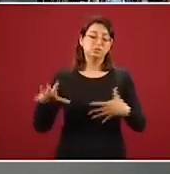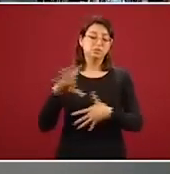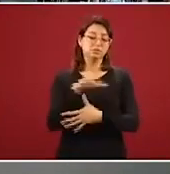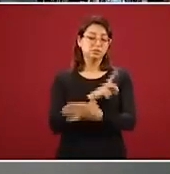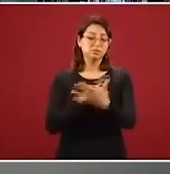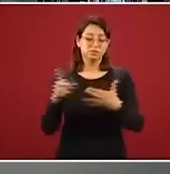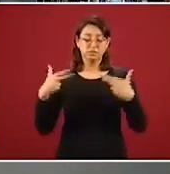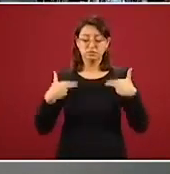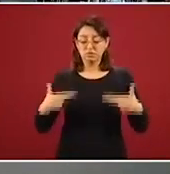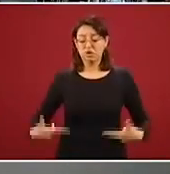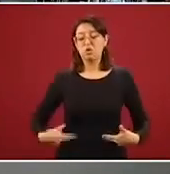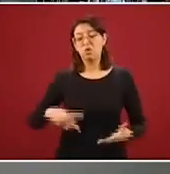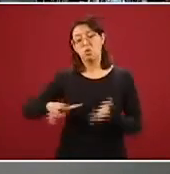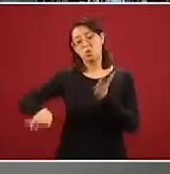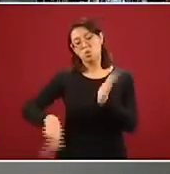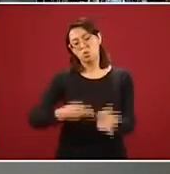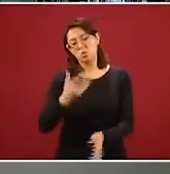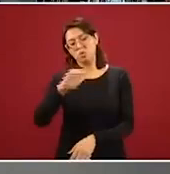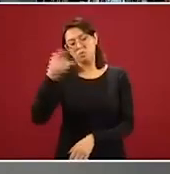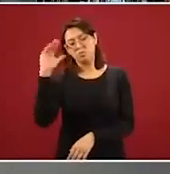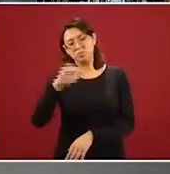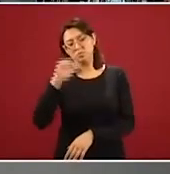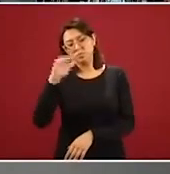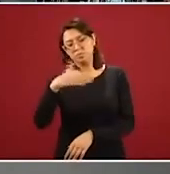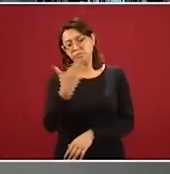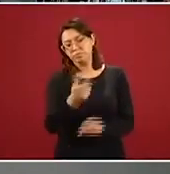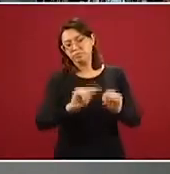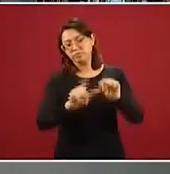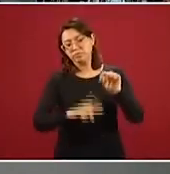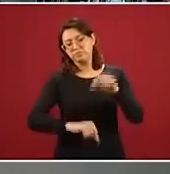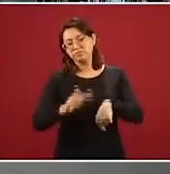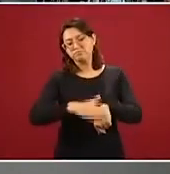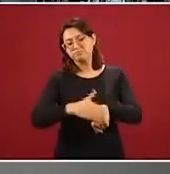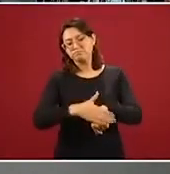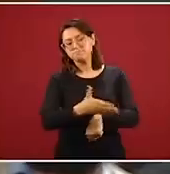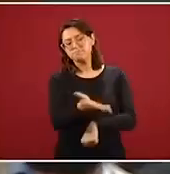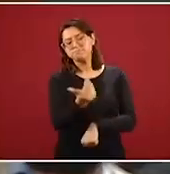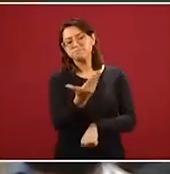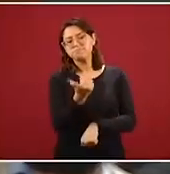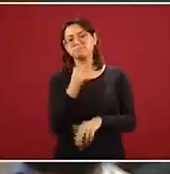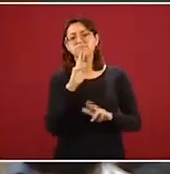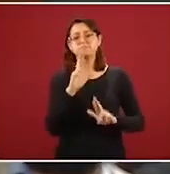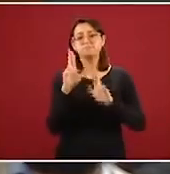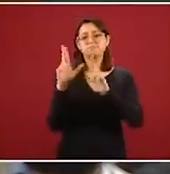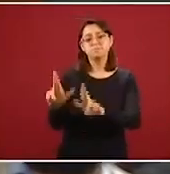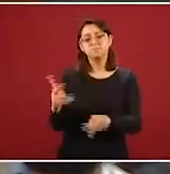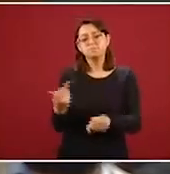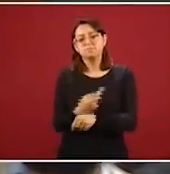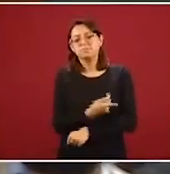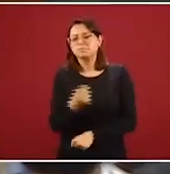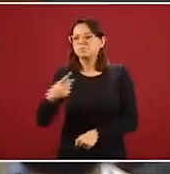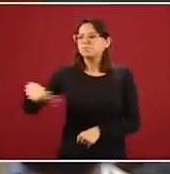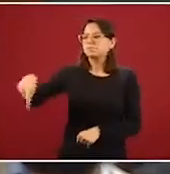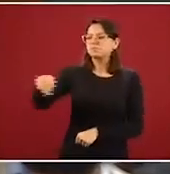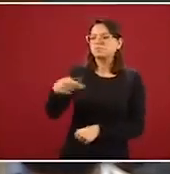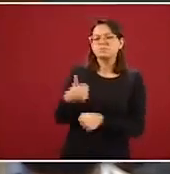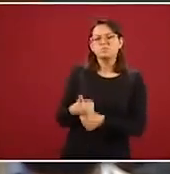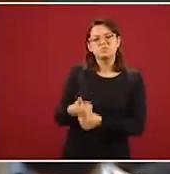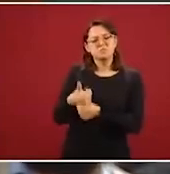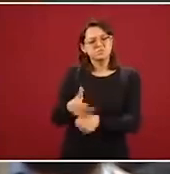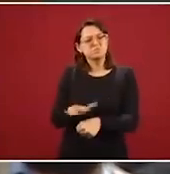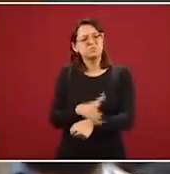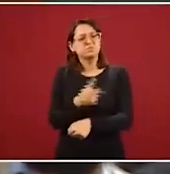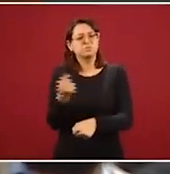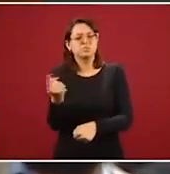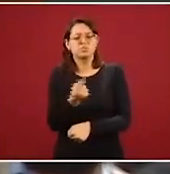vuelve a emitir una solicitud al Estado mexicano para que dé respuesta puntual a esta situación. De lo que estamos hablando